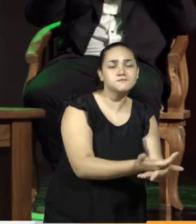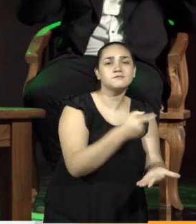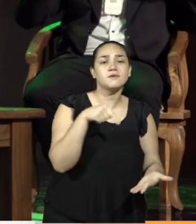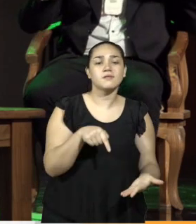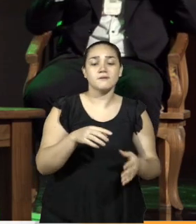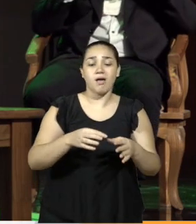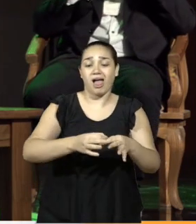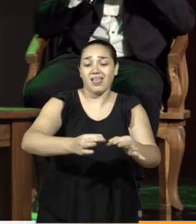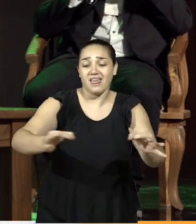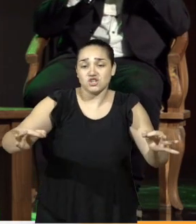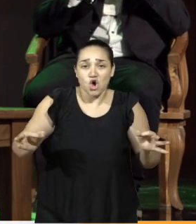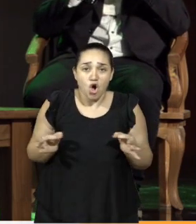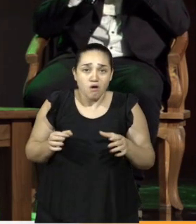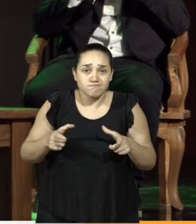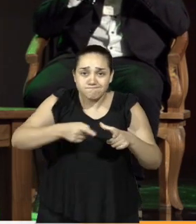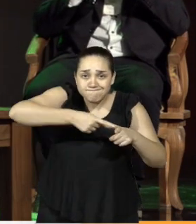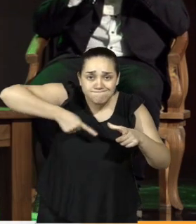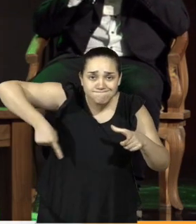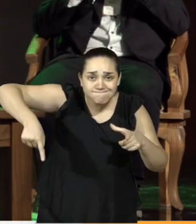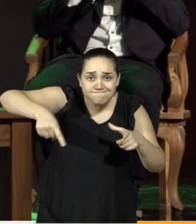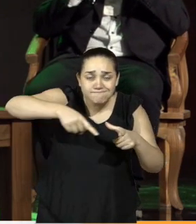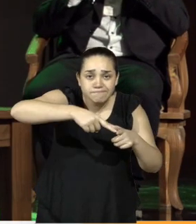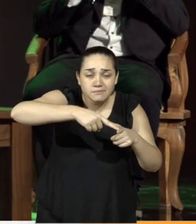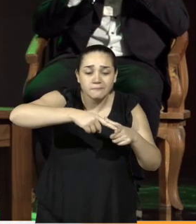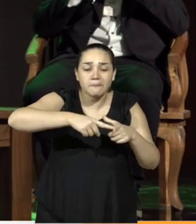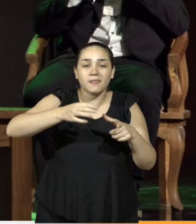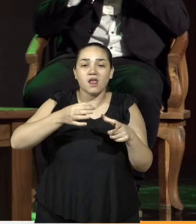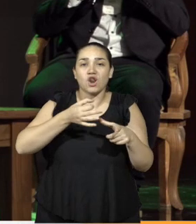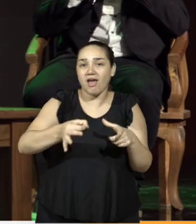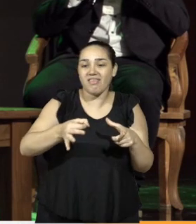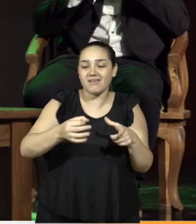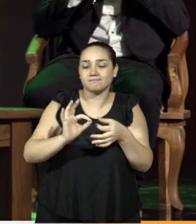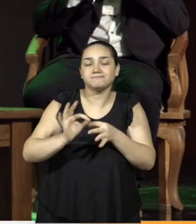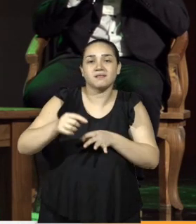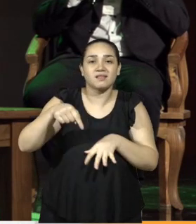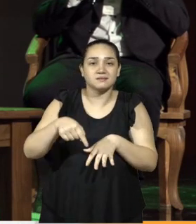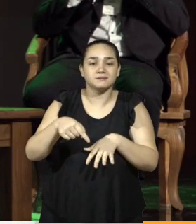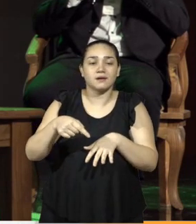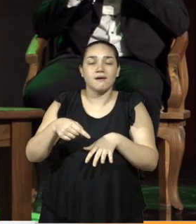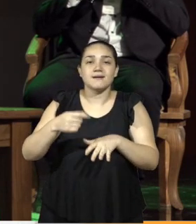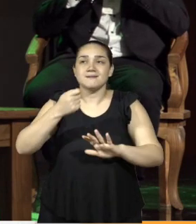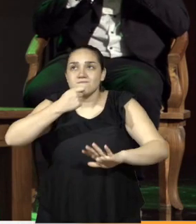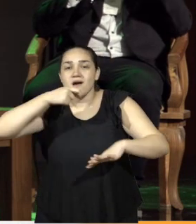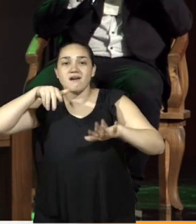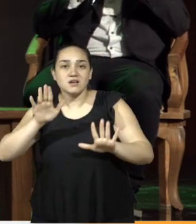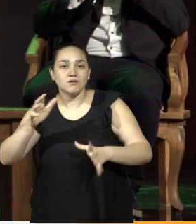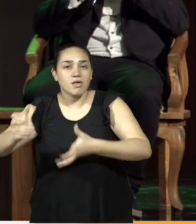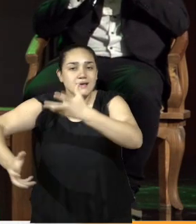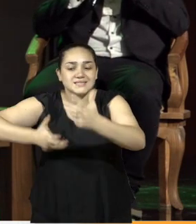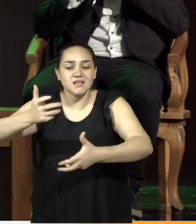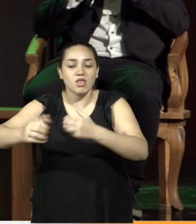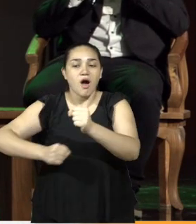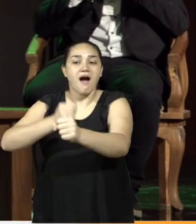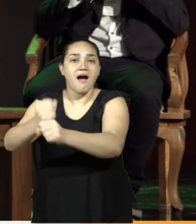haciendo un anillo que recubra, en este caso, la localidad cercana, para que en caso de incendios no llegue a la